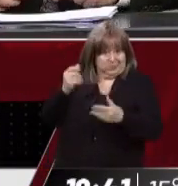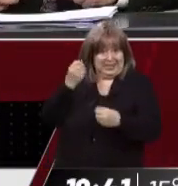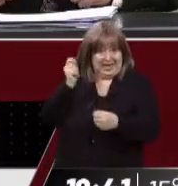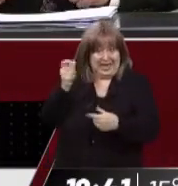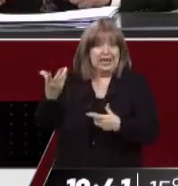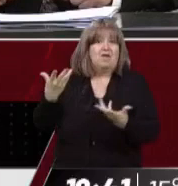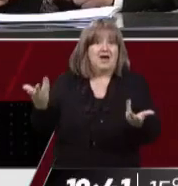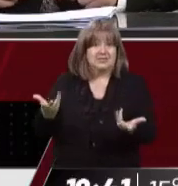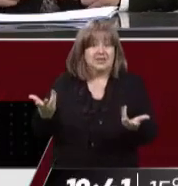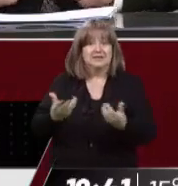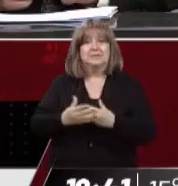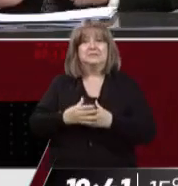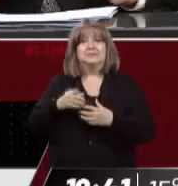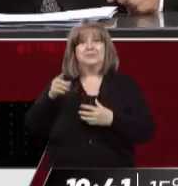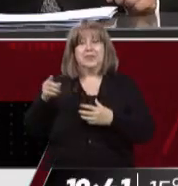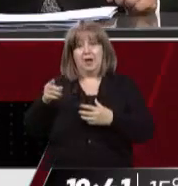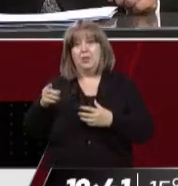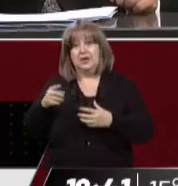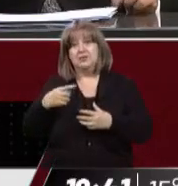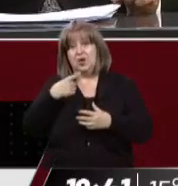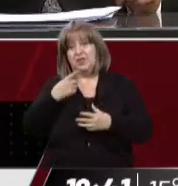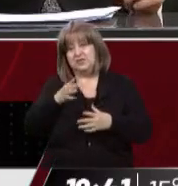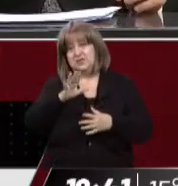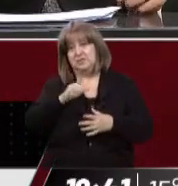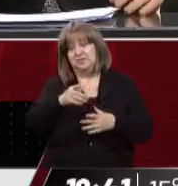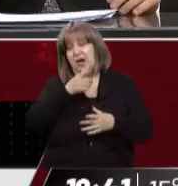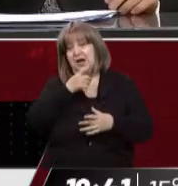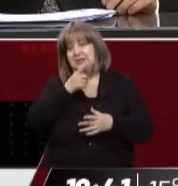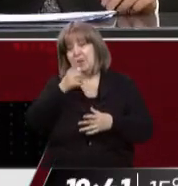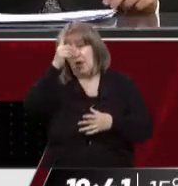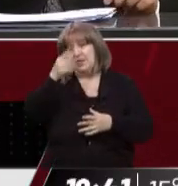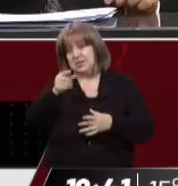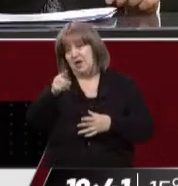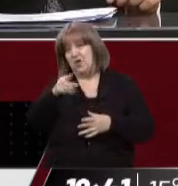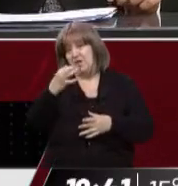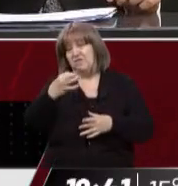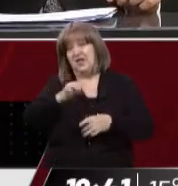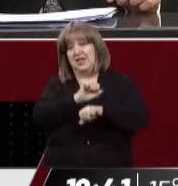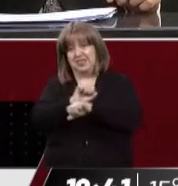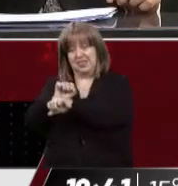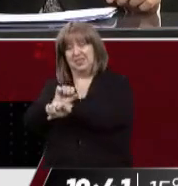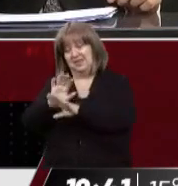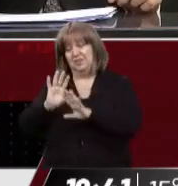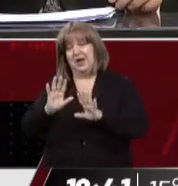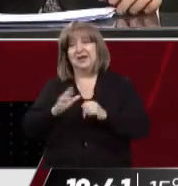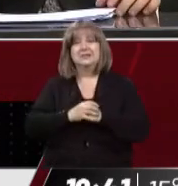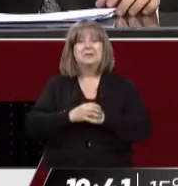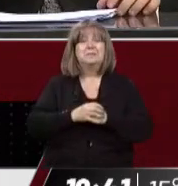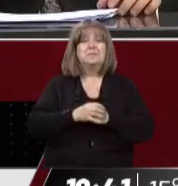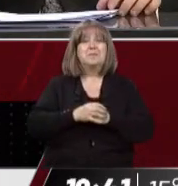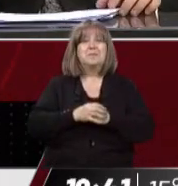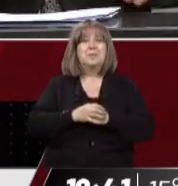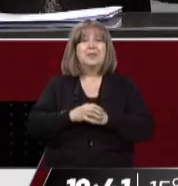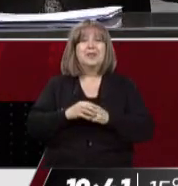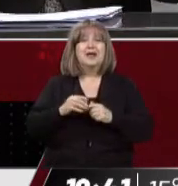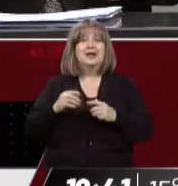¿me entendés? Por eso te digo, coincido con Julián, te trataron como demasiado bien. Sí, sí, sí, y a los otros, por eso se mandaron los otros también, me parece, sí, se envalentonaron.